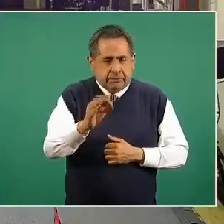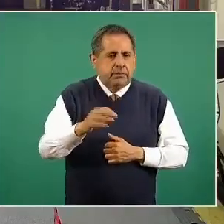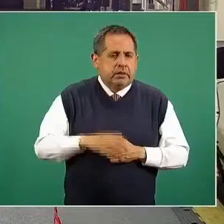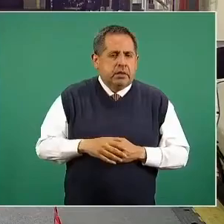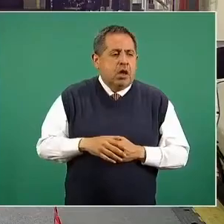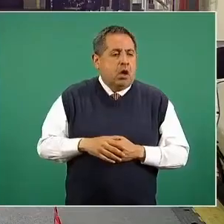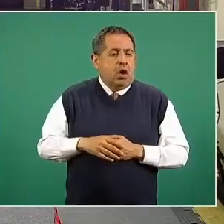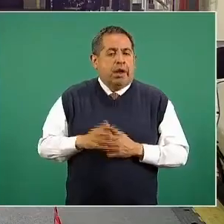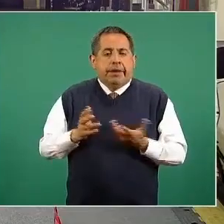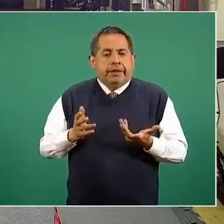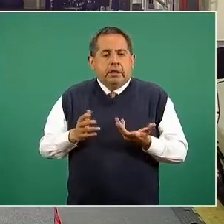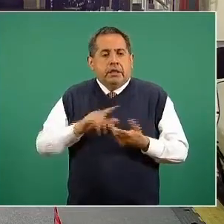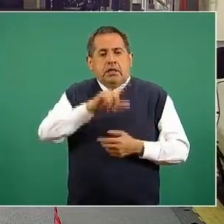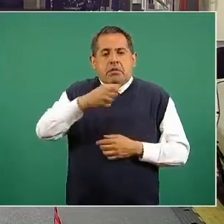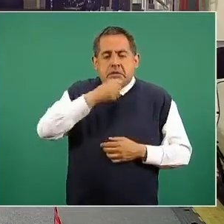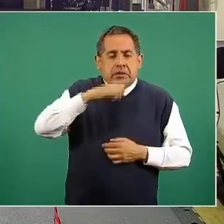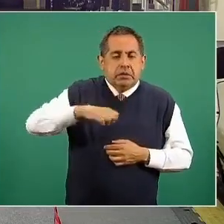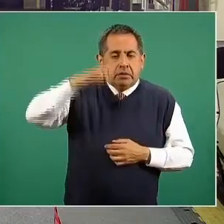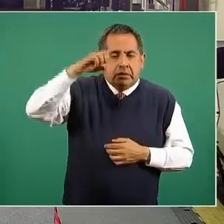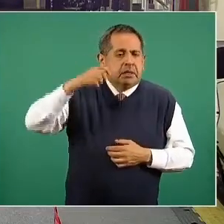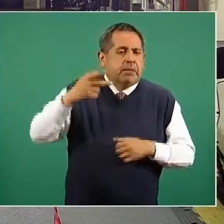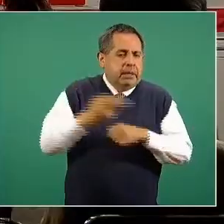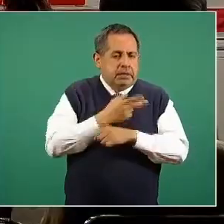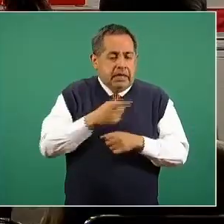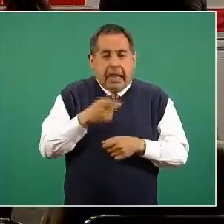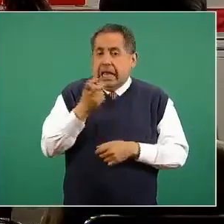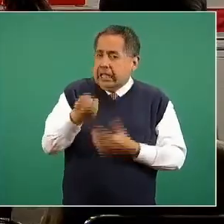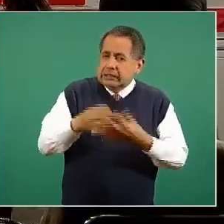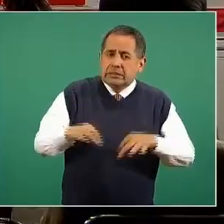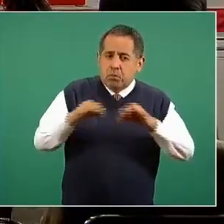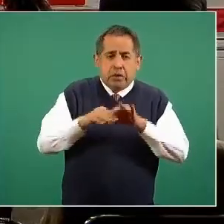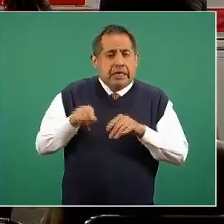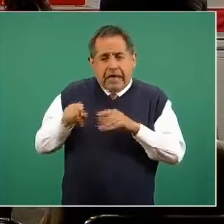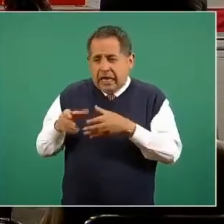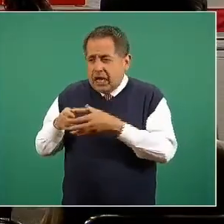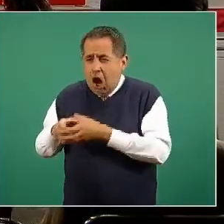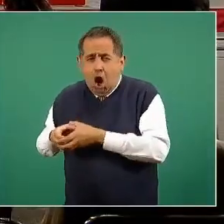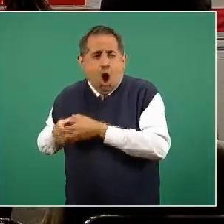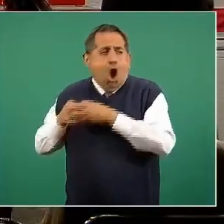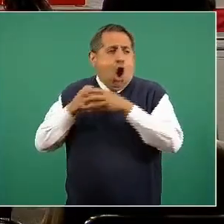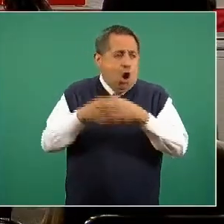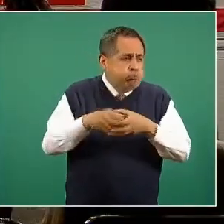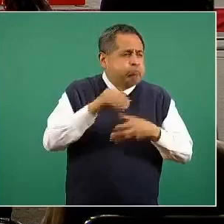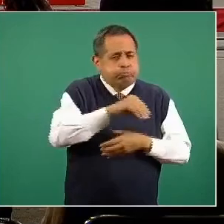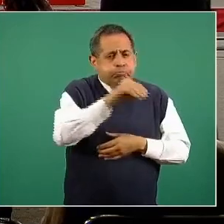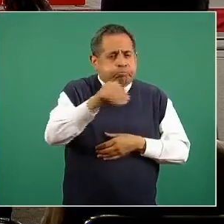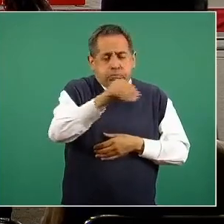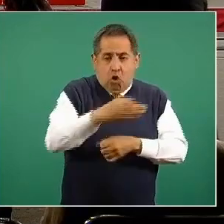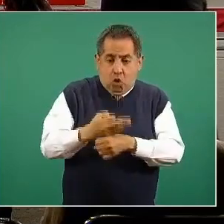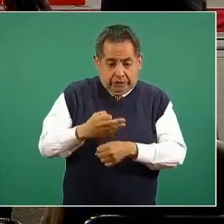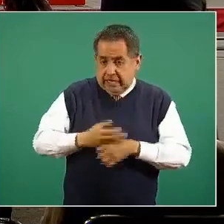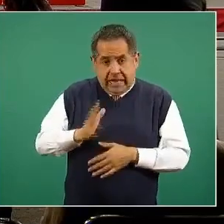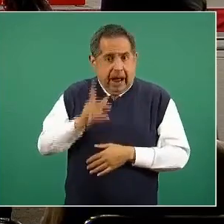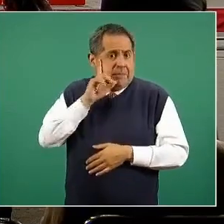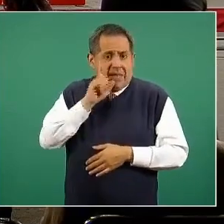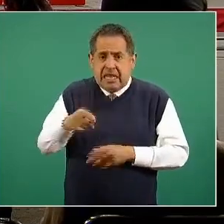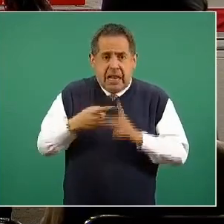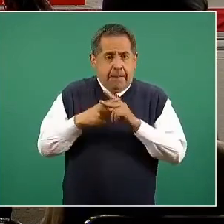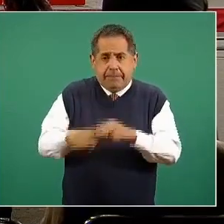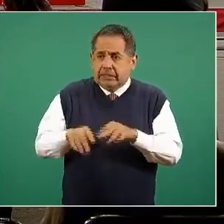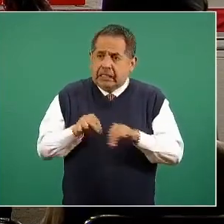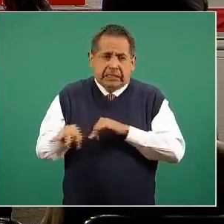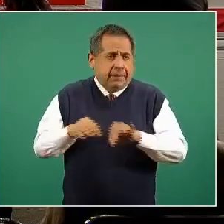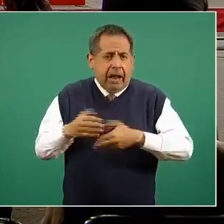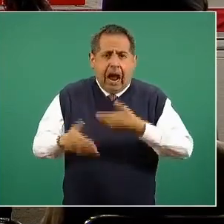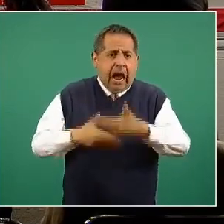después cuando se vacuna a adultos mayores. En ese momento va a ser aún más importante las brigadas. Lo son ya ahorita, desde mañana, que estarán